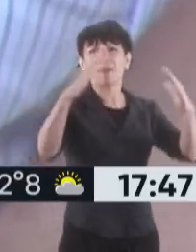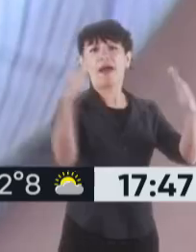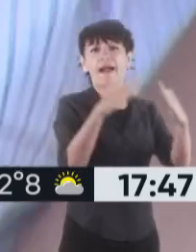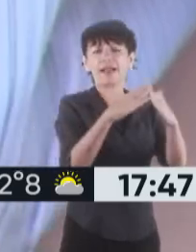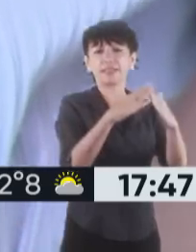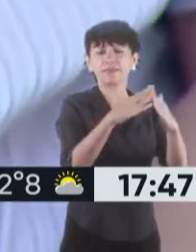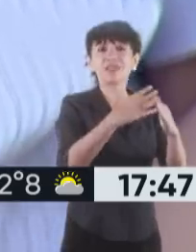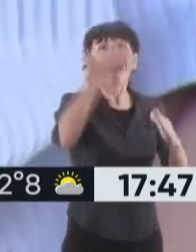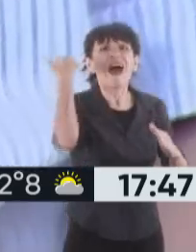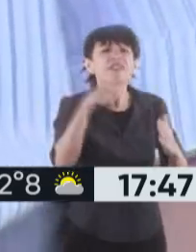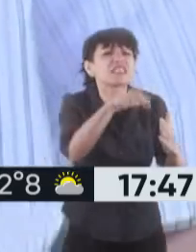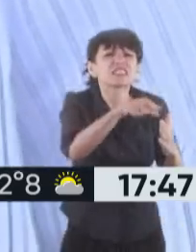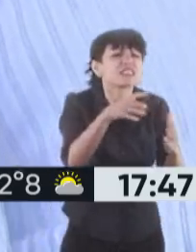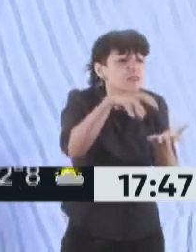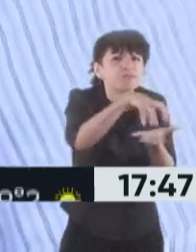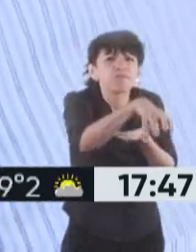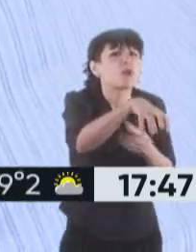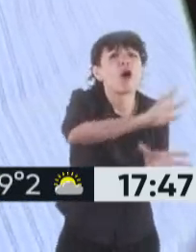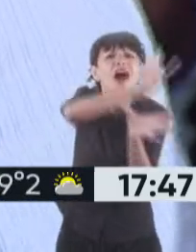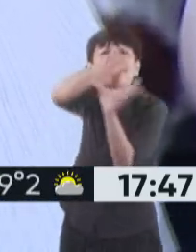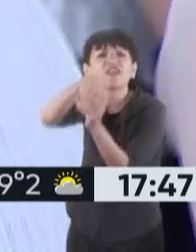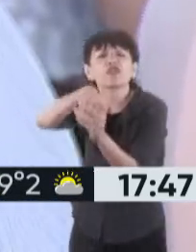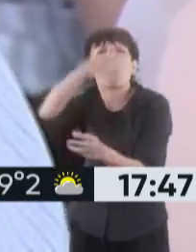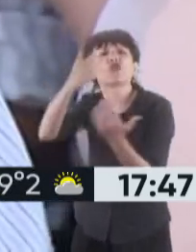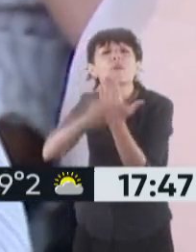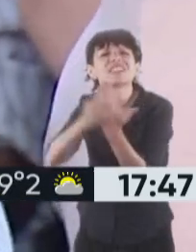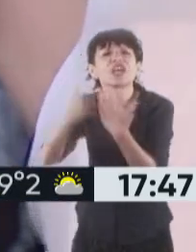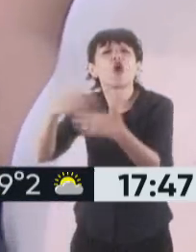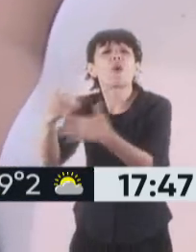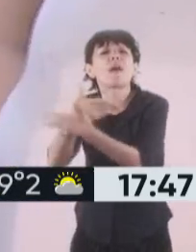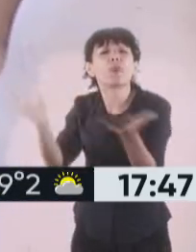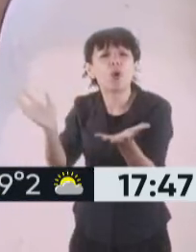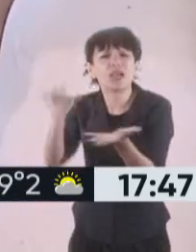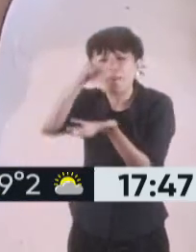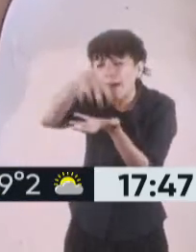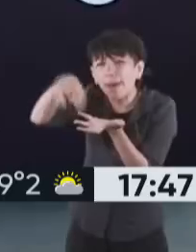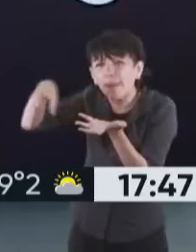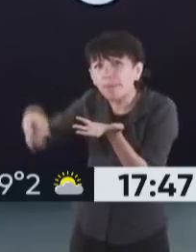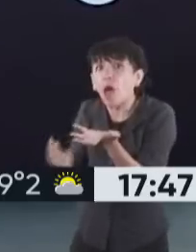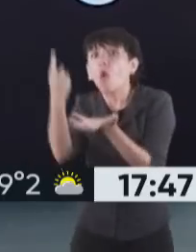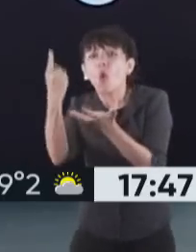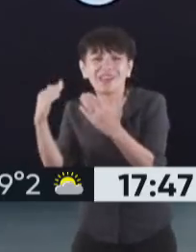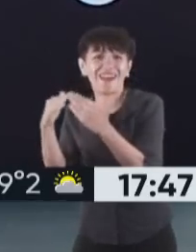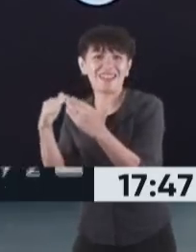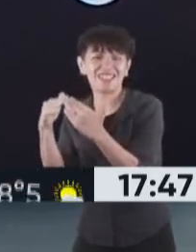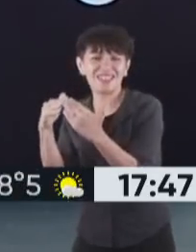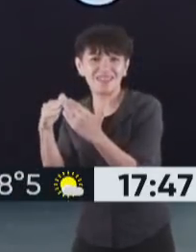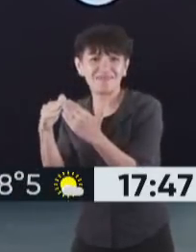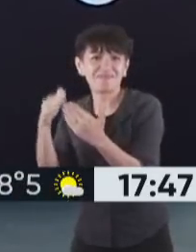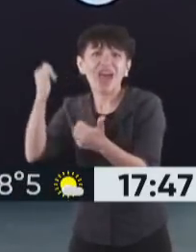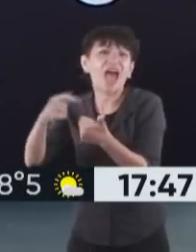del Ministerio de Obras Públicas, durante muchos años estuvo allí, y entonces, claro, en ese ministerio hay de todo. Hay